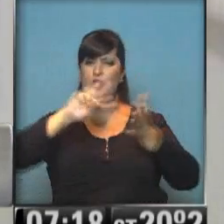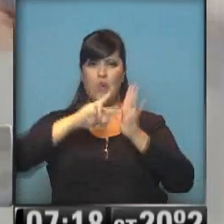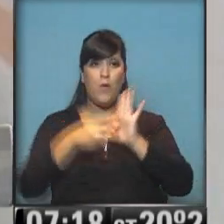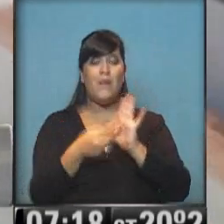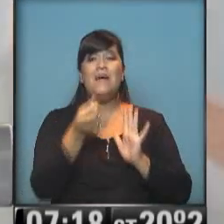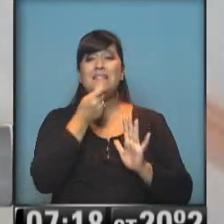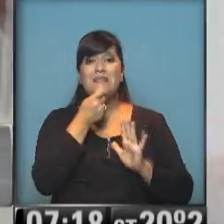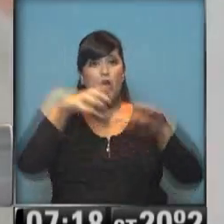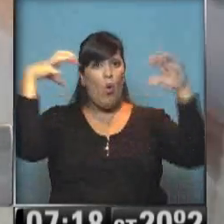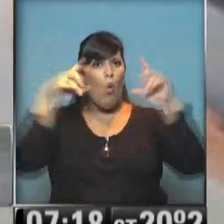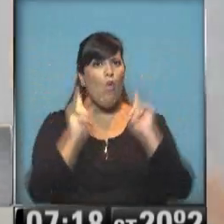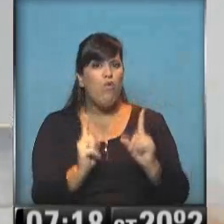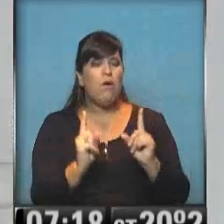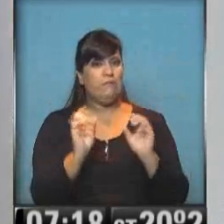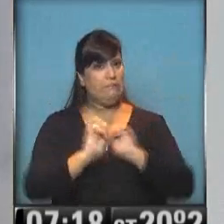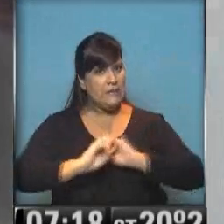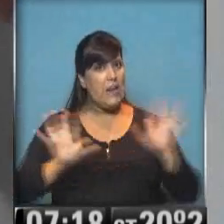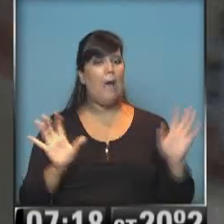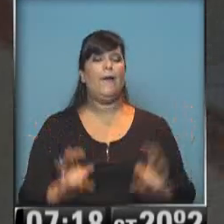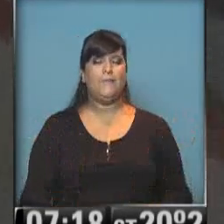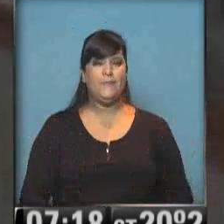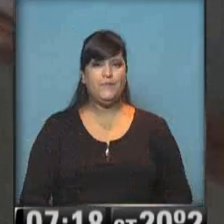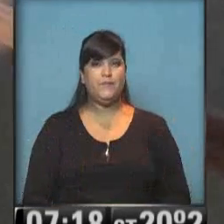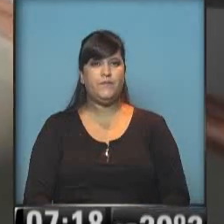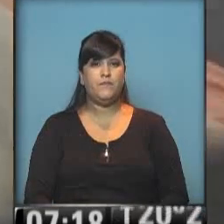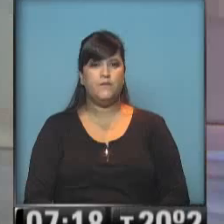lloviendo, se agrava.